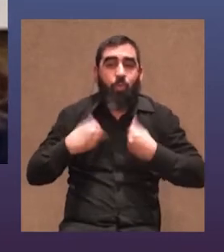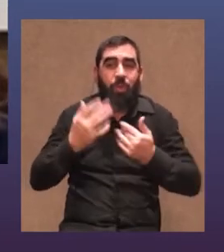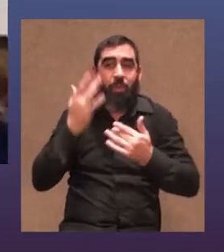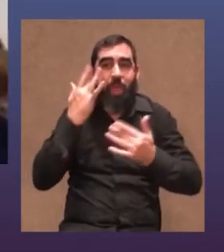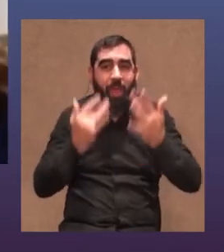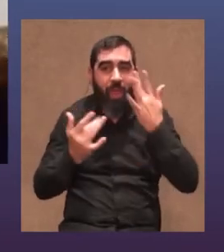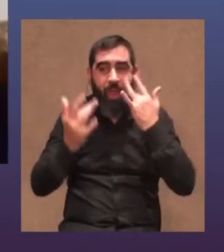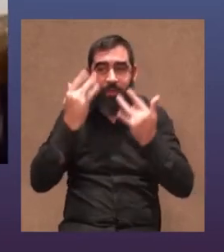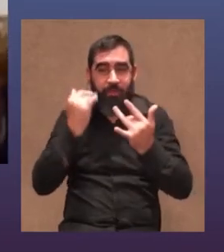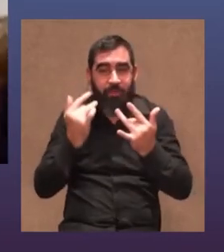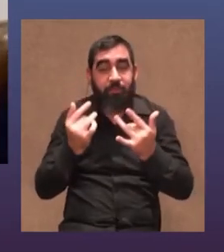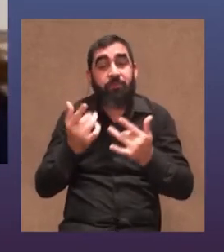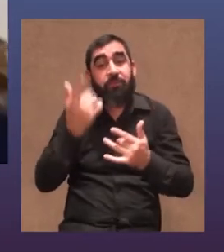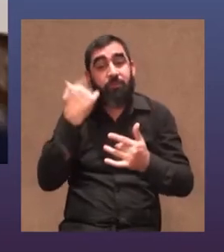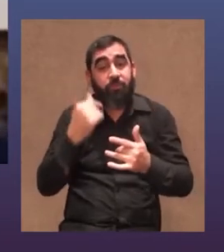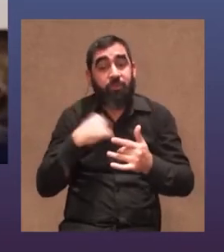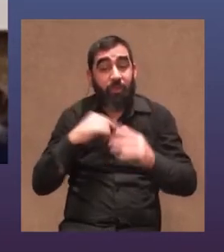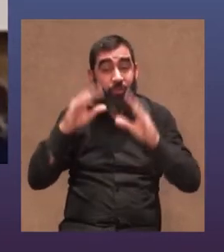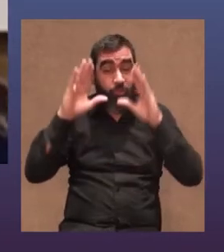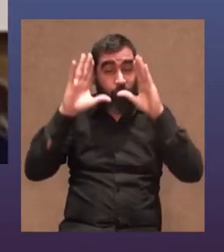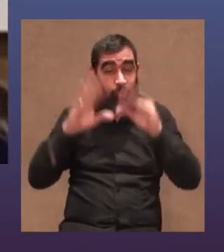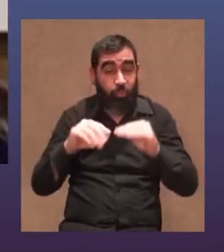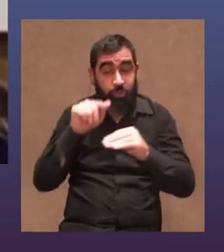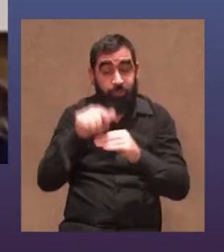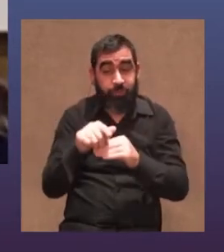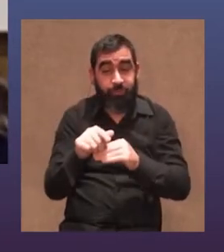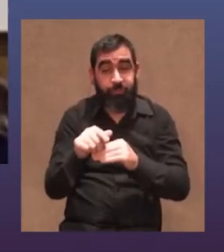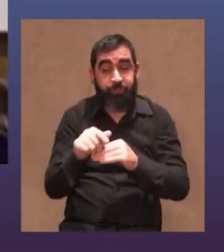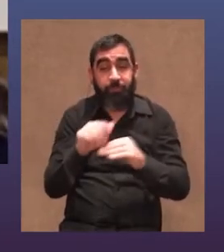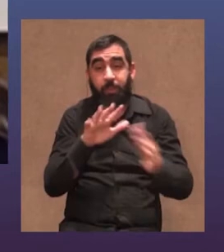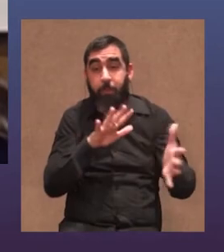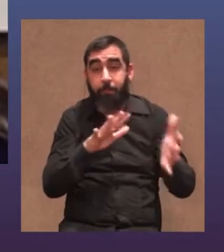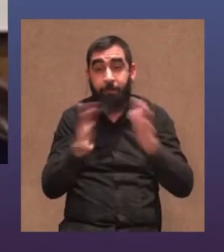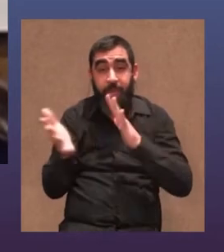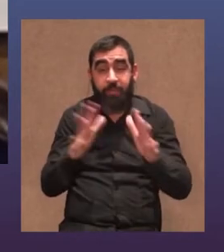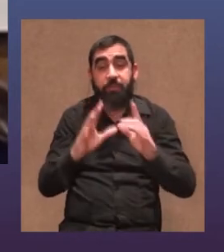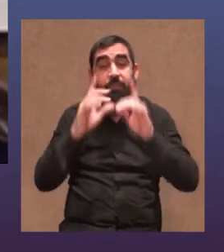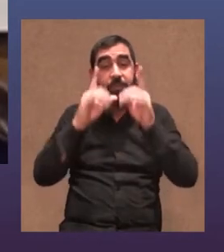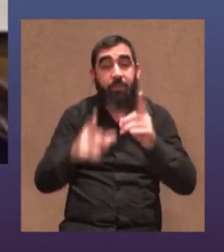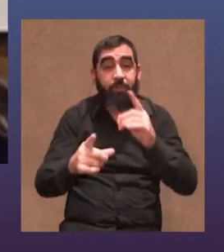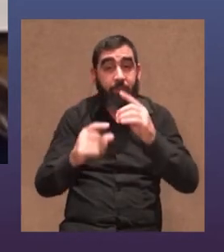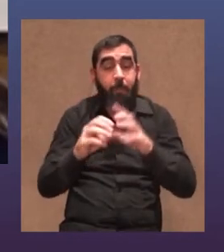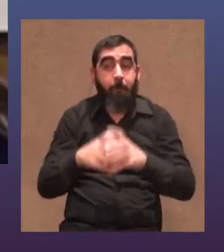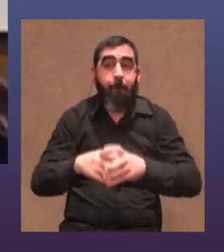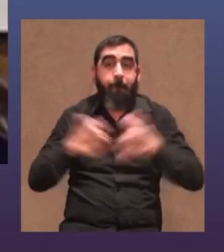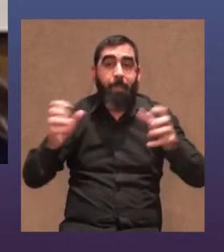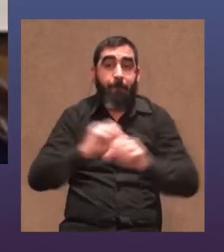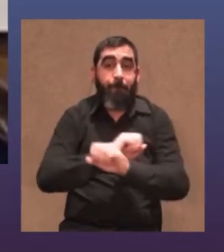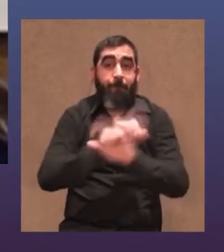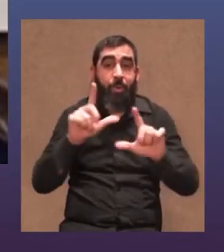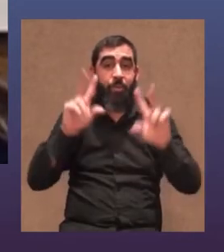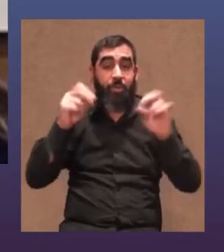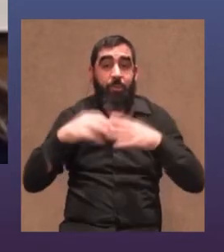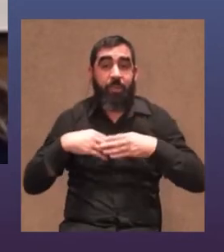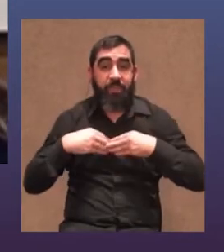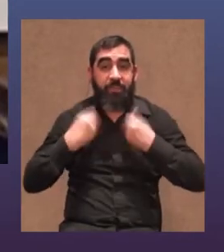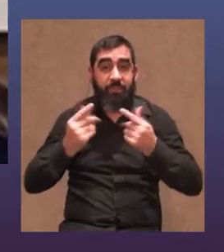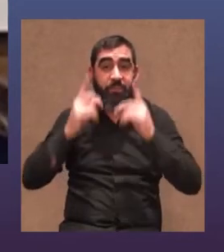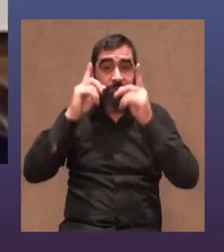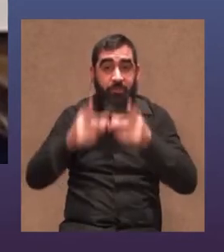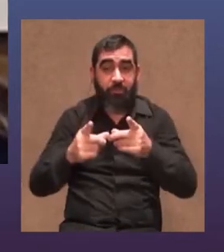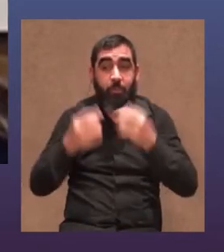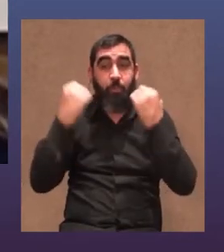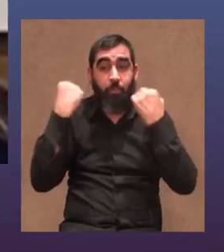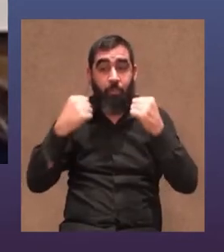entonces todo está como parecería también multiplicado en lo sensorial, porque es un entrenamiento sí.